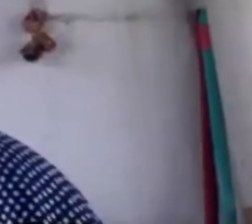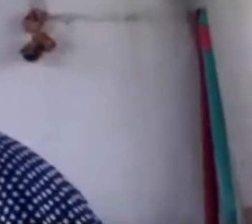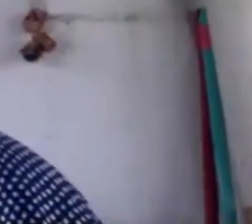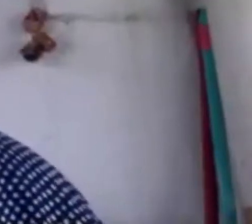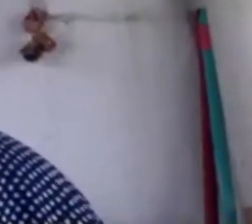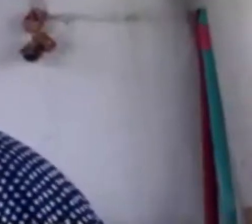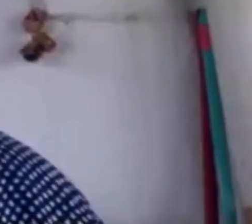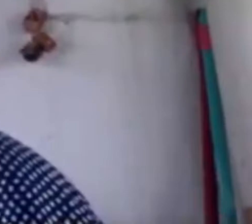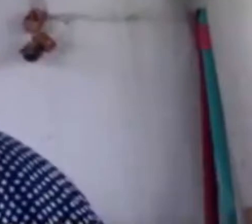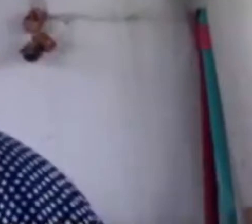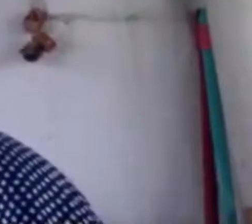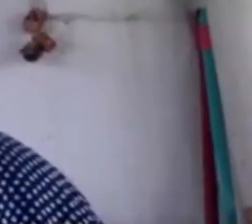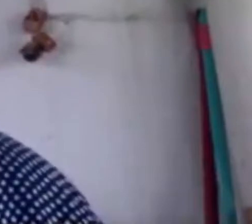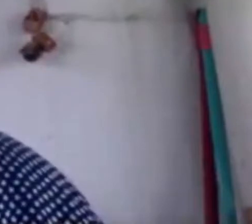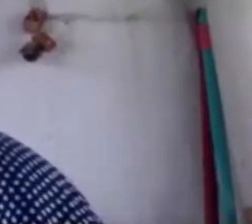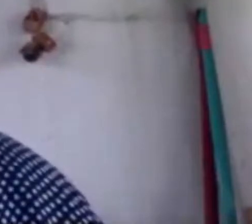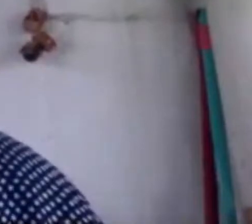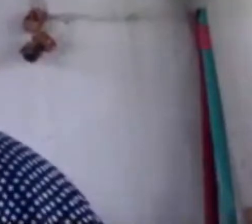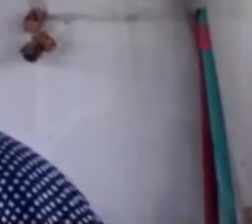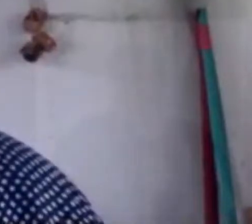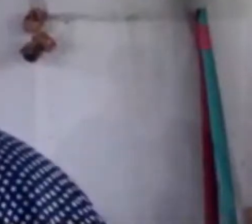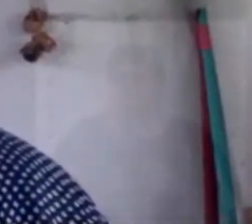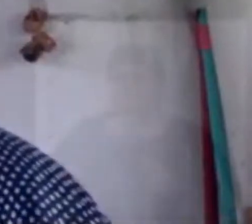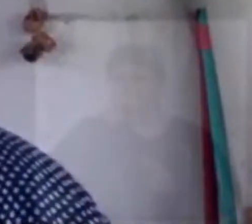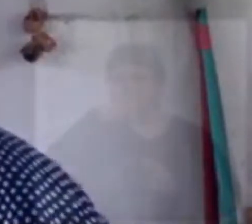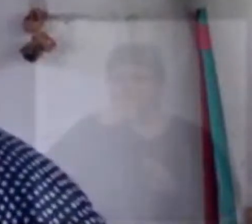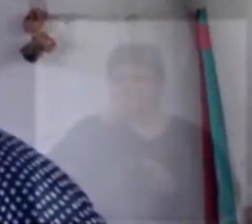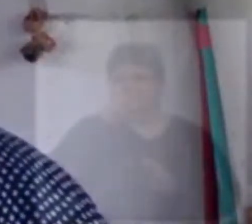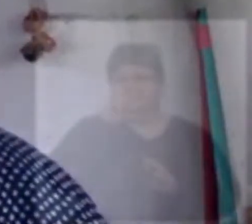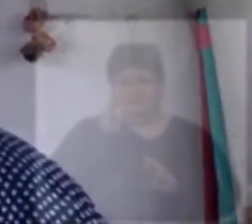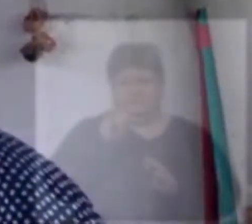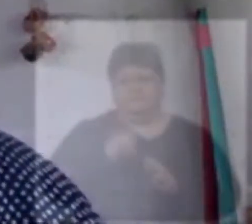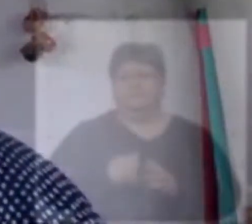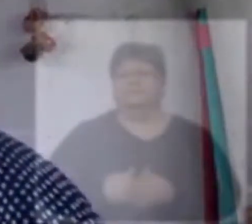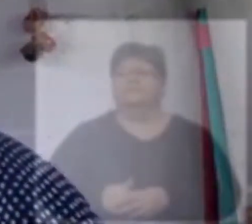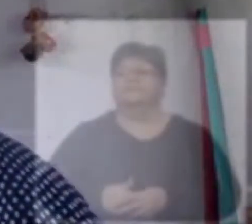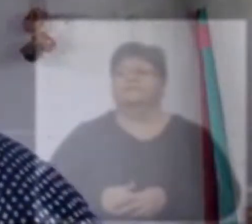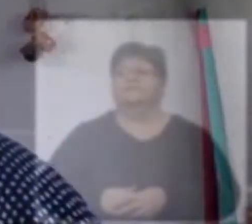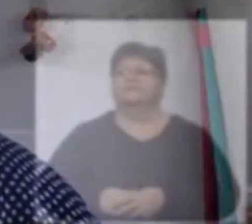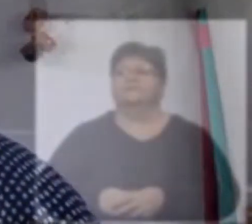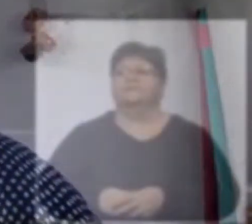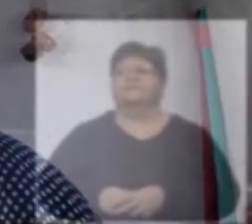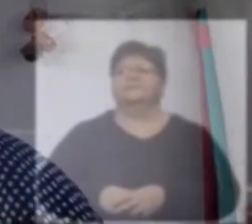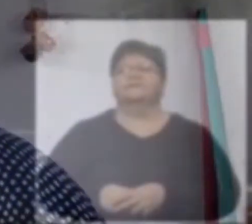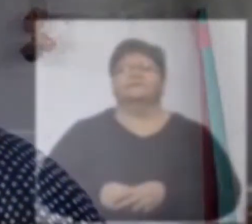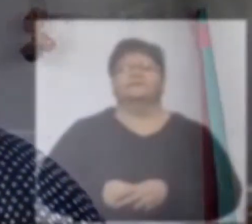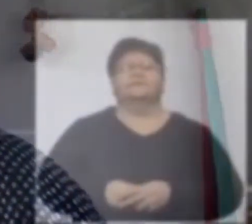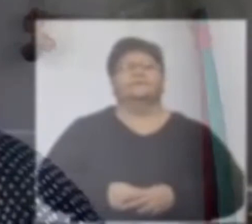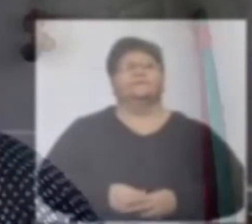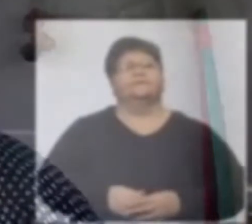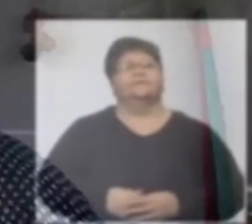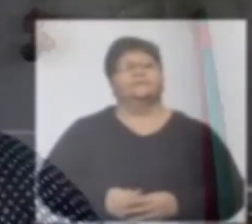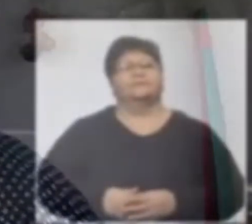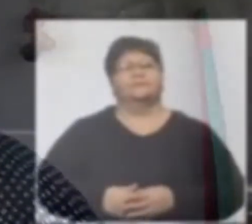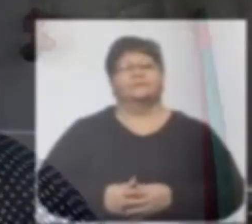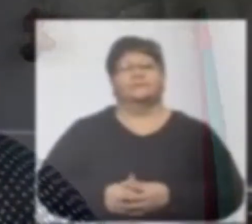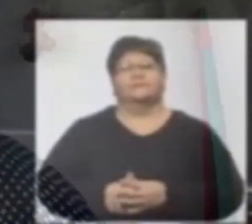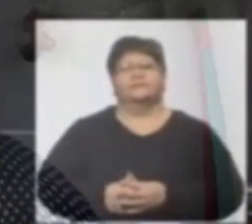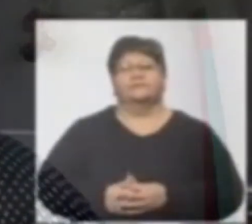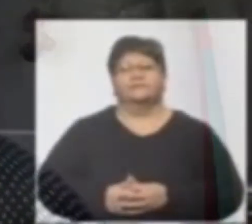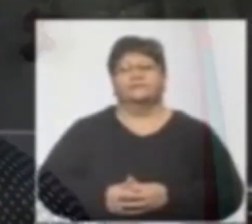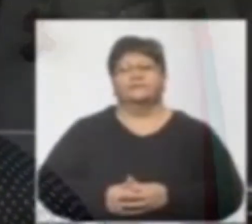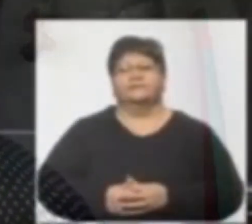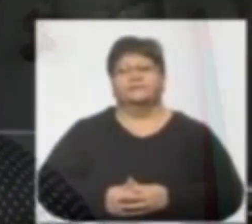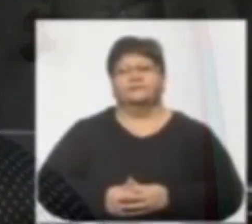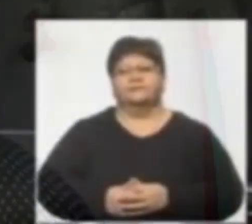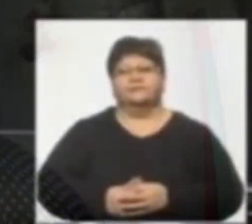una mujer maravillosa que ha rescatado la historia de las mujeres latinoamericanas, me fue al Parlamento a entrevistar.